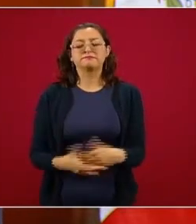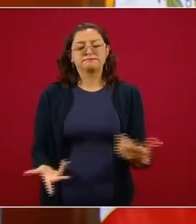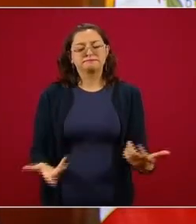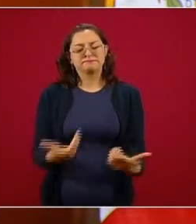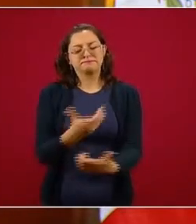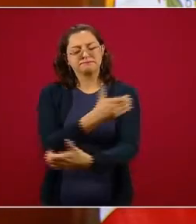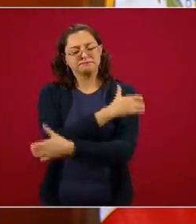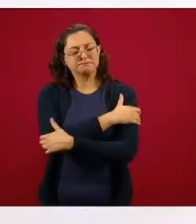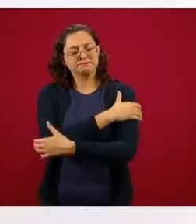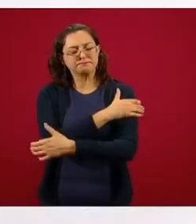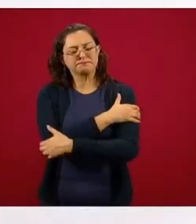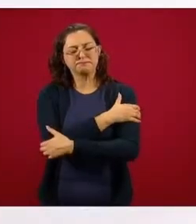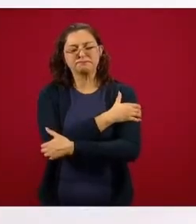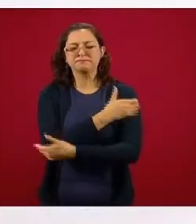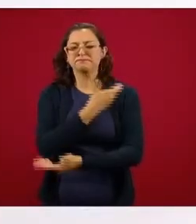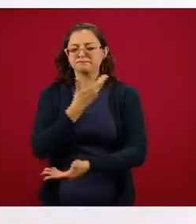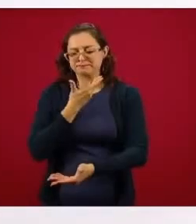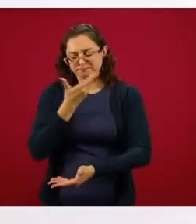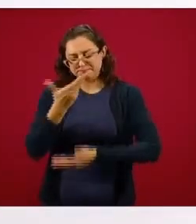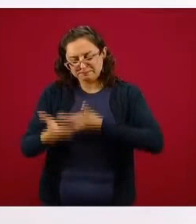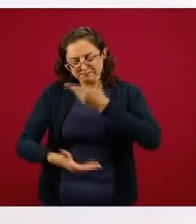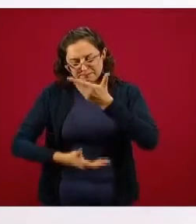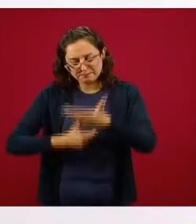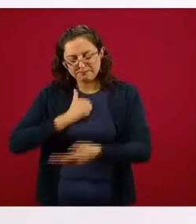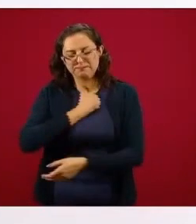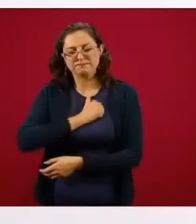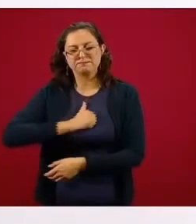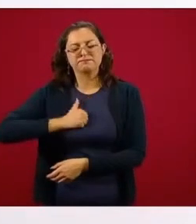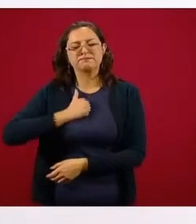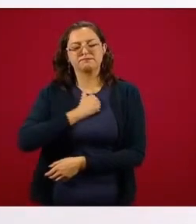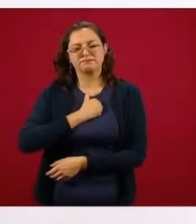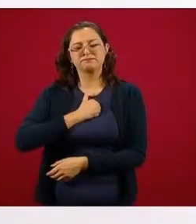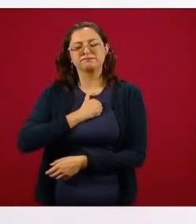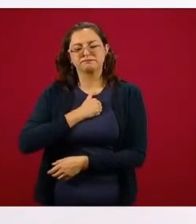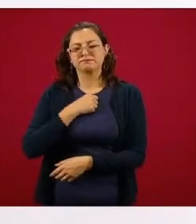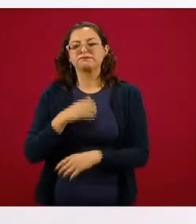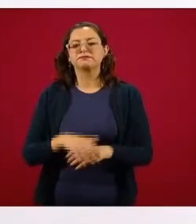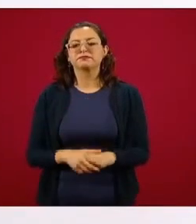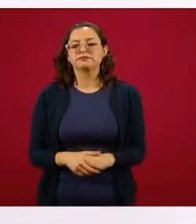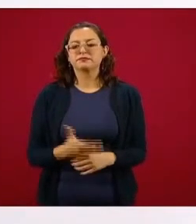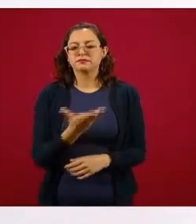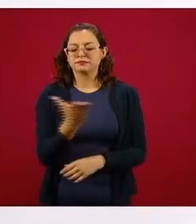abrazo, mis condolencias a los familiares.